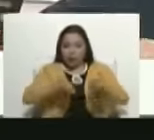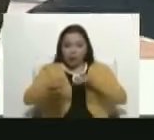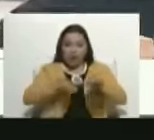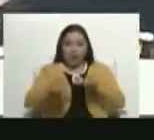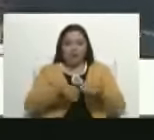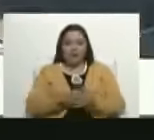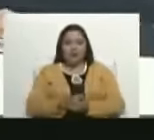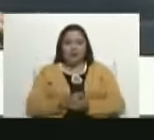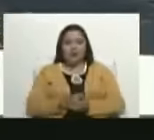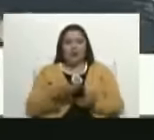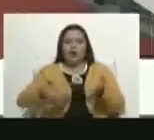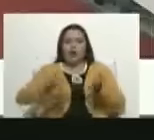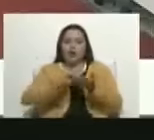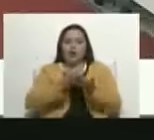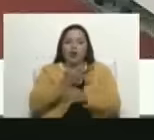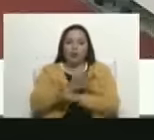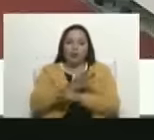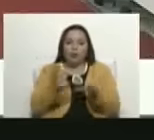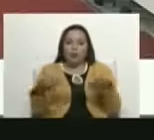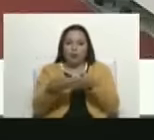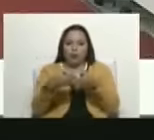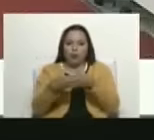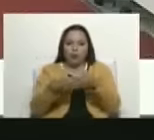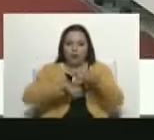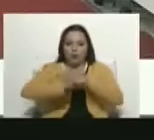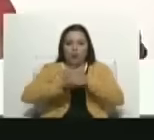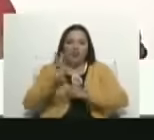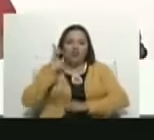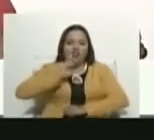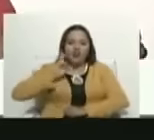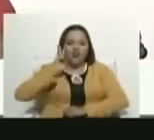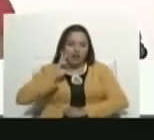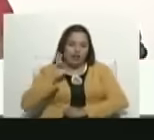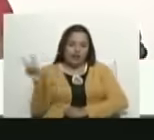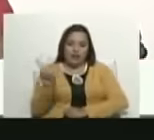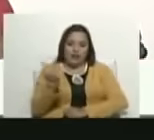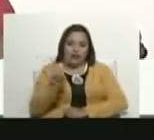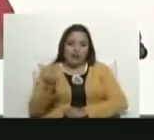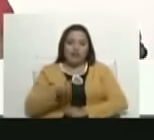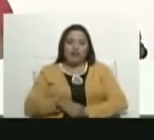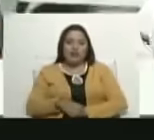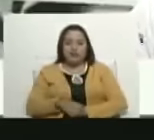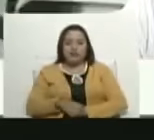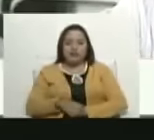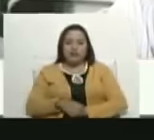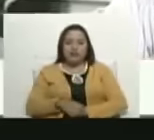este jueves vuelve a jugar la Vinotinto. ¿Dónde?